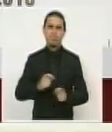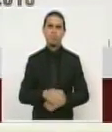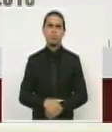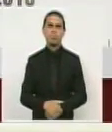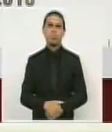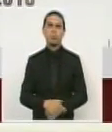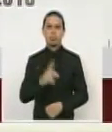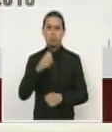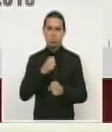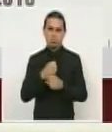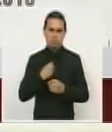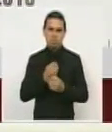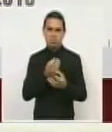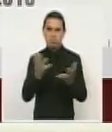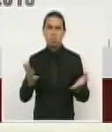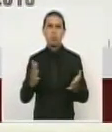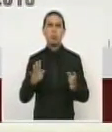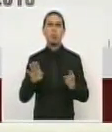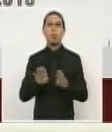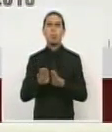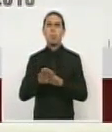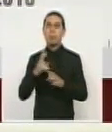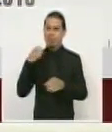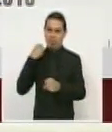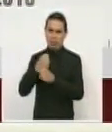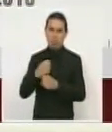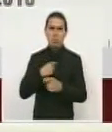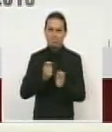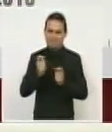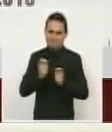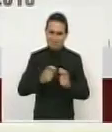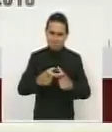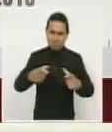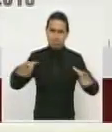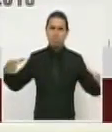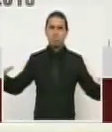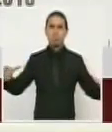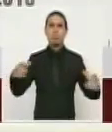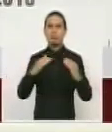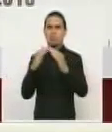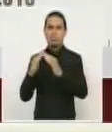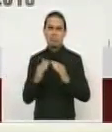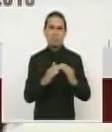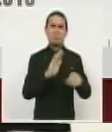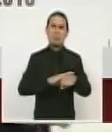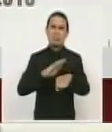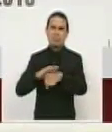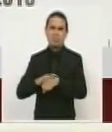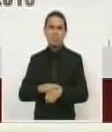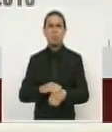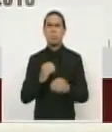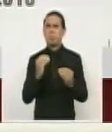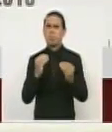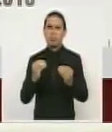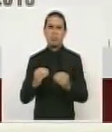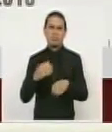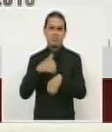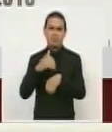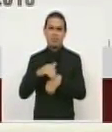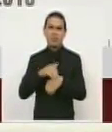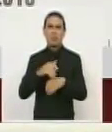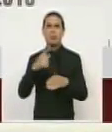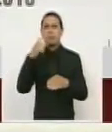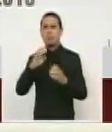instituto de lenguas en el tema de pueblos indígenas dijo que generará políticas transversales como la autopista oaxaca ismo y guajaca